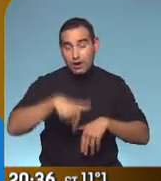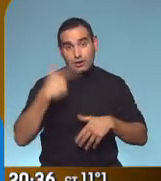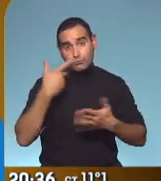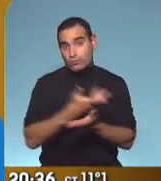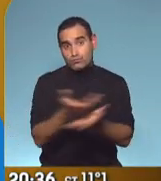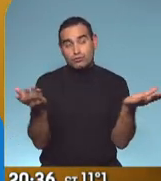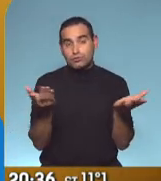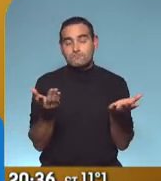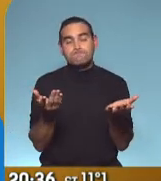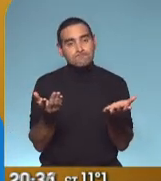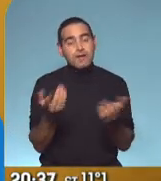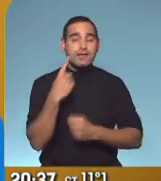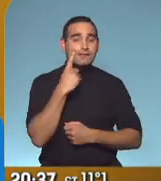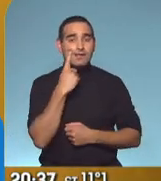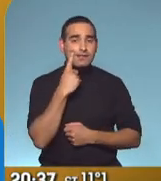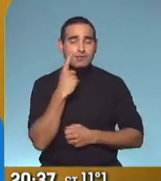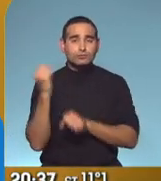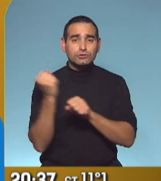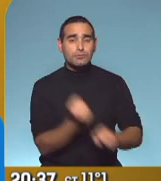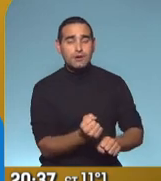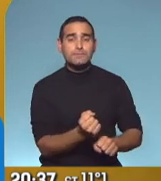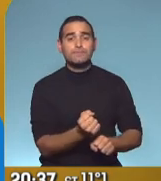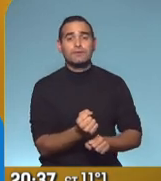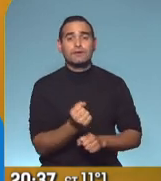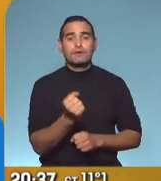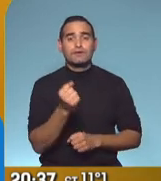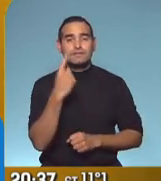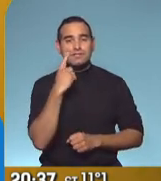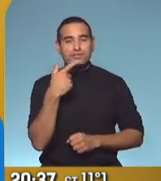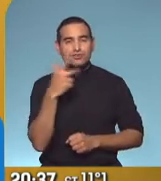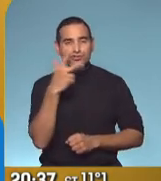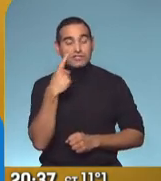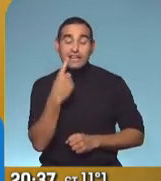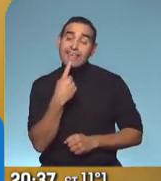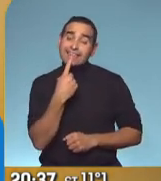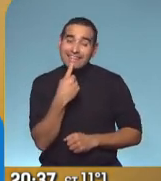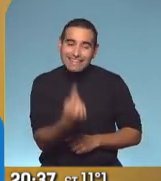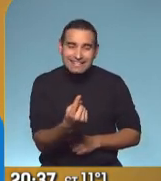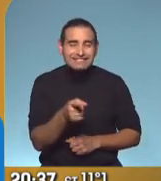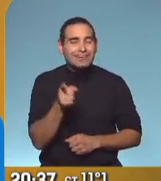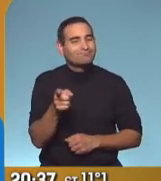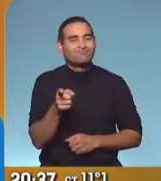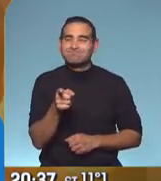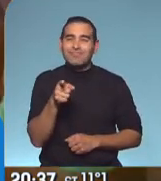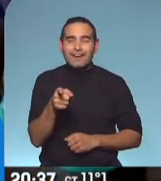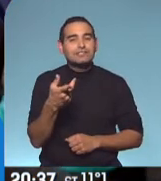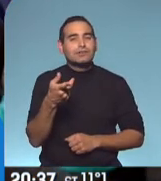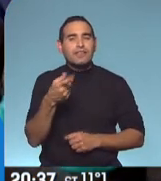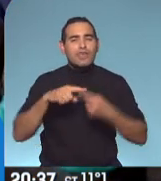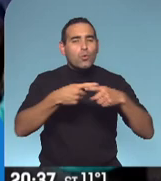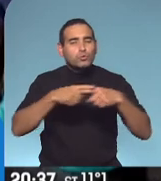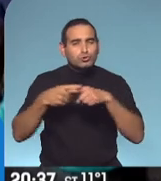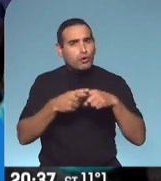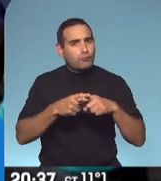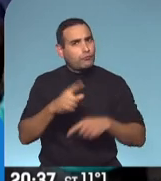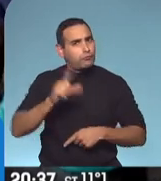público, el intendente de José Paz, Mario Ishii, aclara que los conceptos fueron dichos en el marco de una fuerte discusión ocurrida